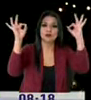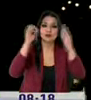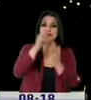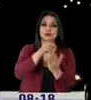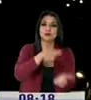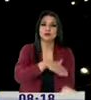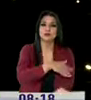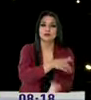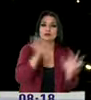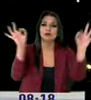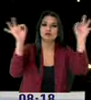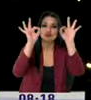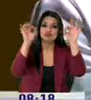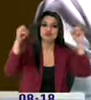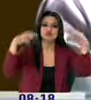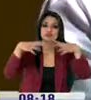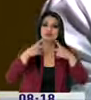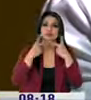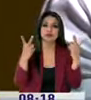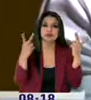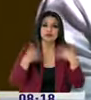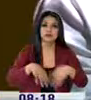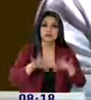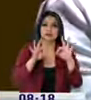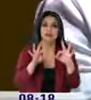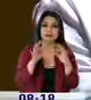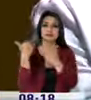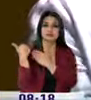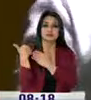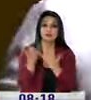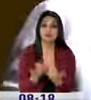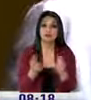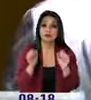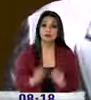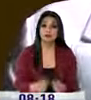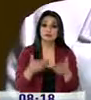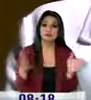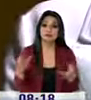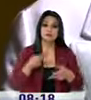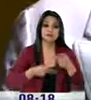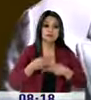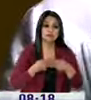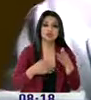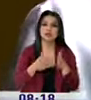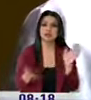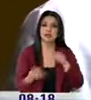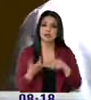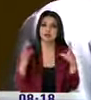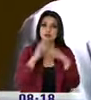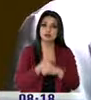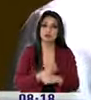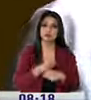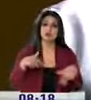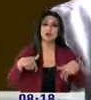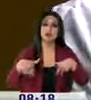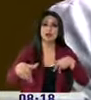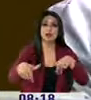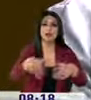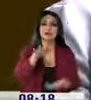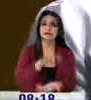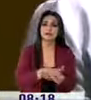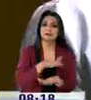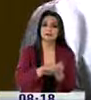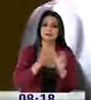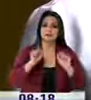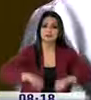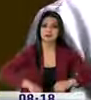programa de electrificación y alumbrado público. Porque ahora van a poder abrir sus negocios hasta más tarde, porque van a poder caminar tranquilos por